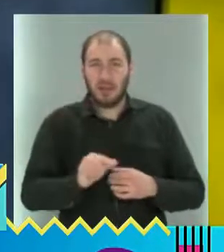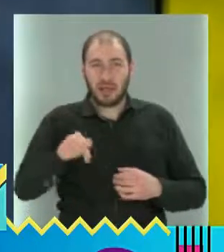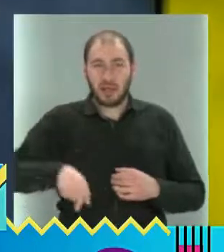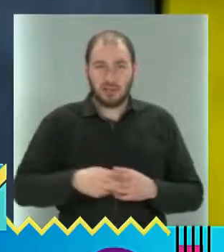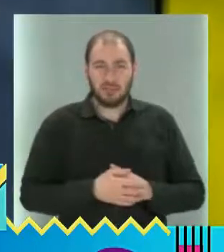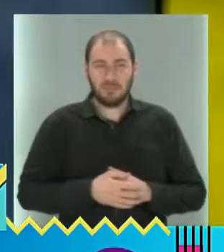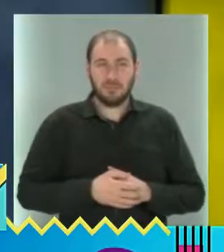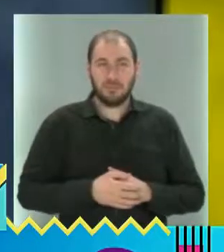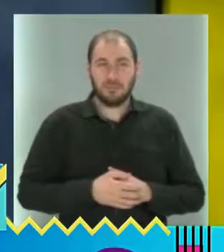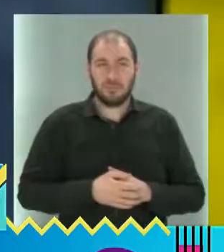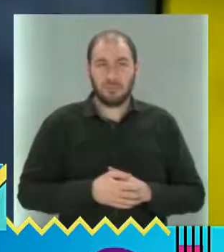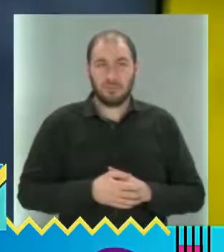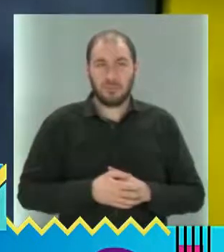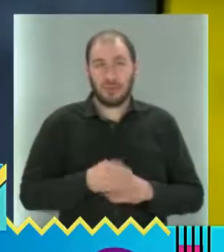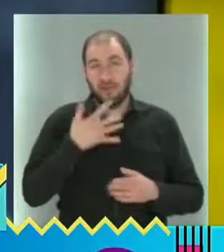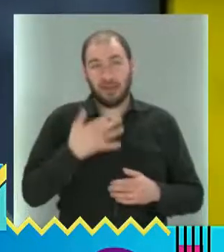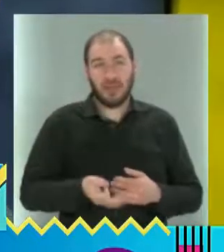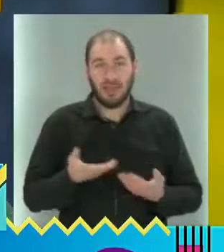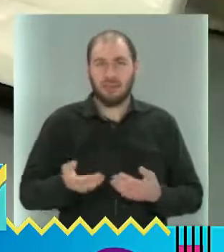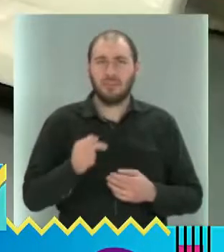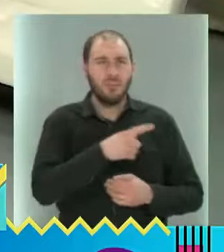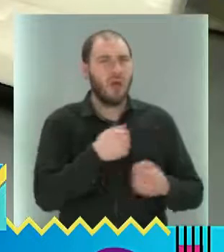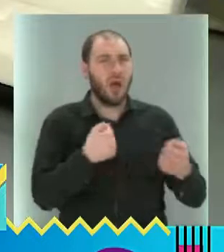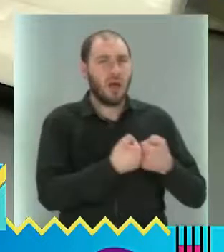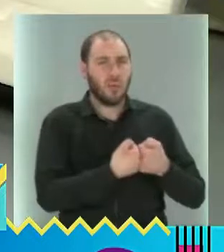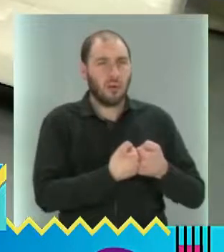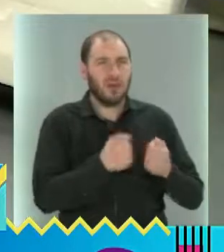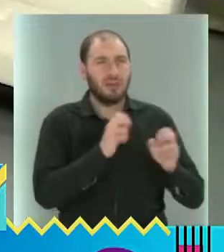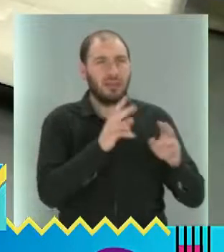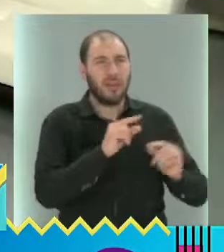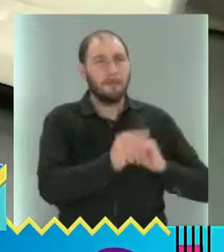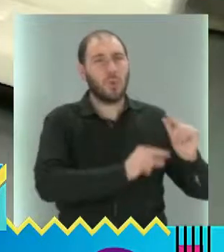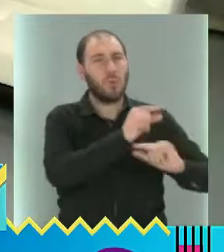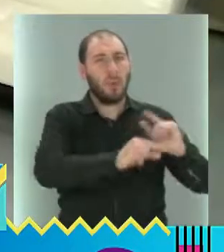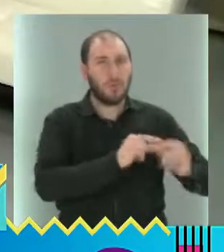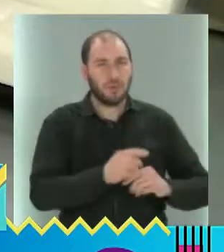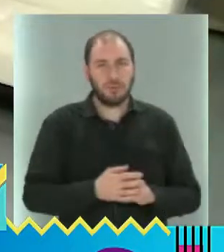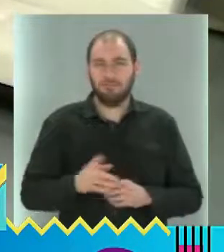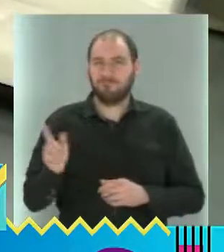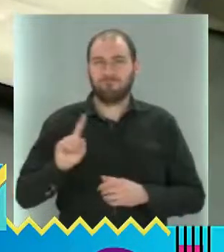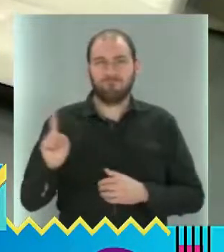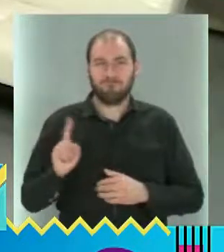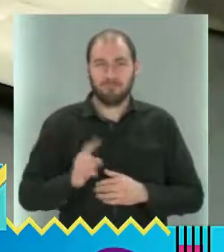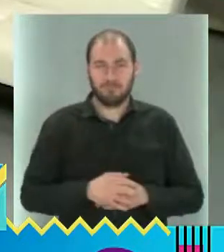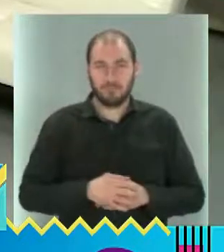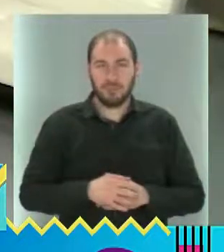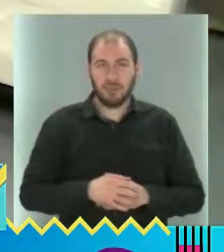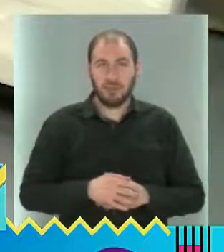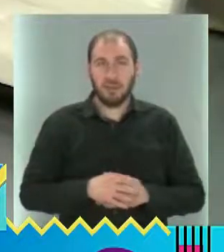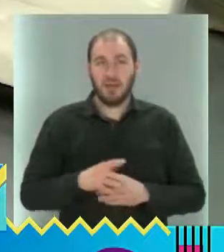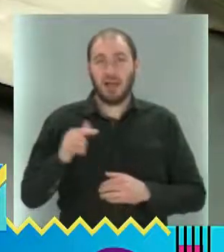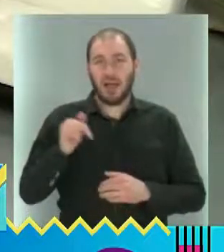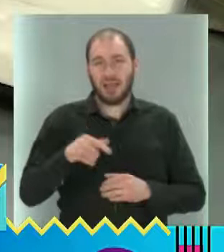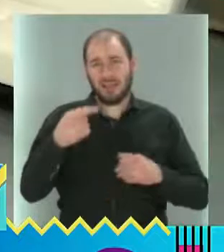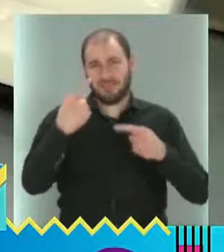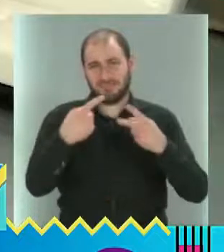una realidad, o sea, es innegable. ¿Coincidís en el tema del gradualismo y que no...? No. En realidad, bueno, hay un